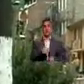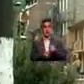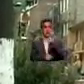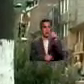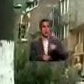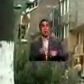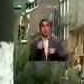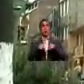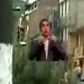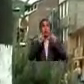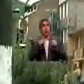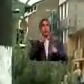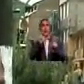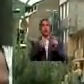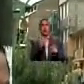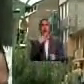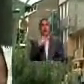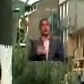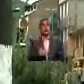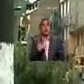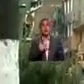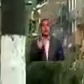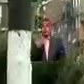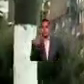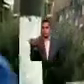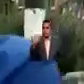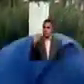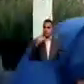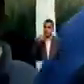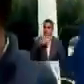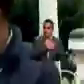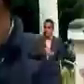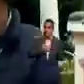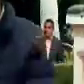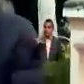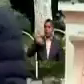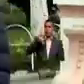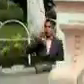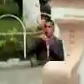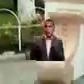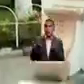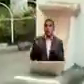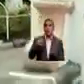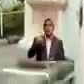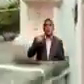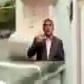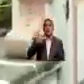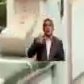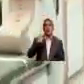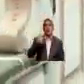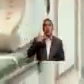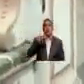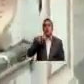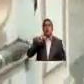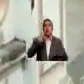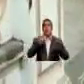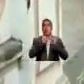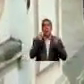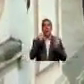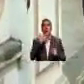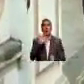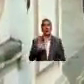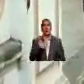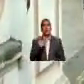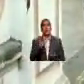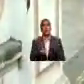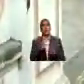Pero consultémosle a la gente cómo lo vivió. Venga para acá, por favor, la ciudadanía de acá de Machachi, a eso de las 7 de la mañana. Muy buenos